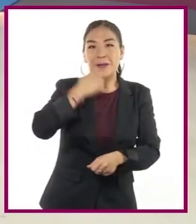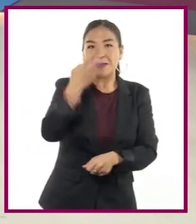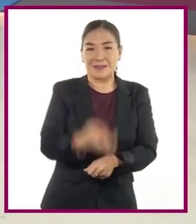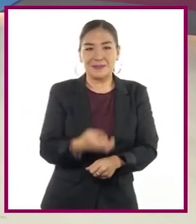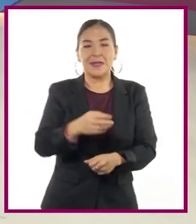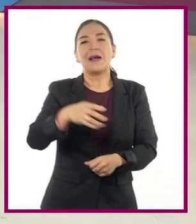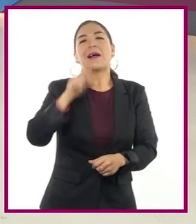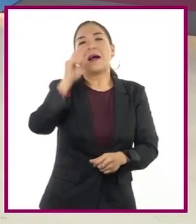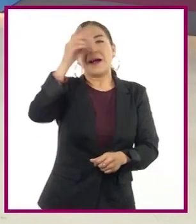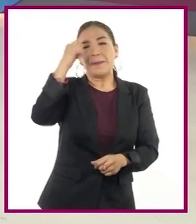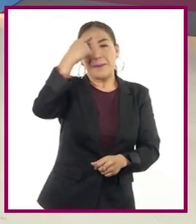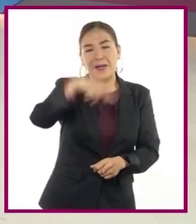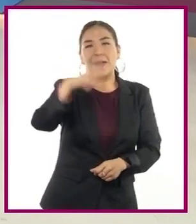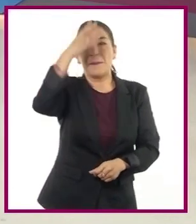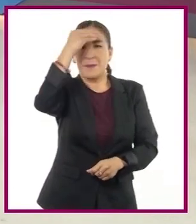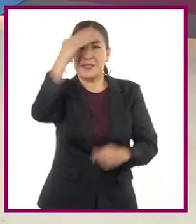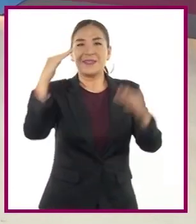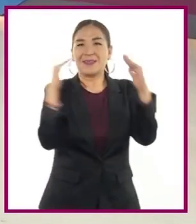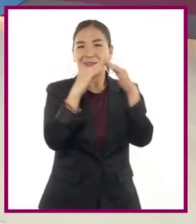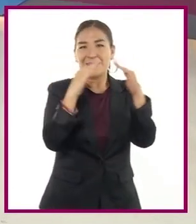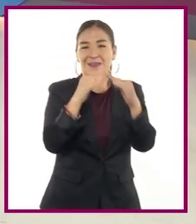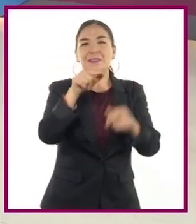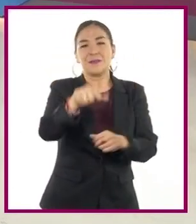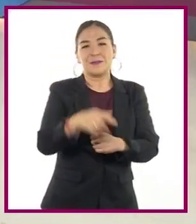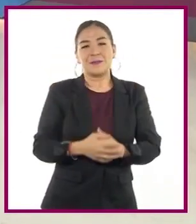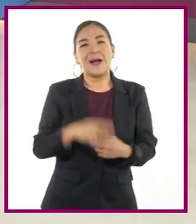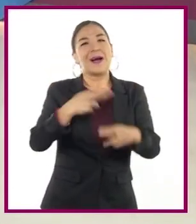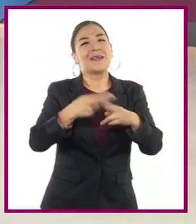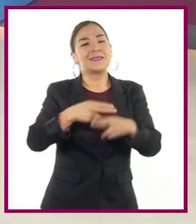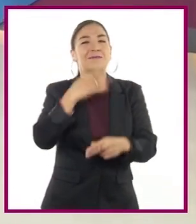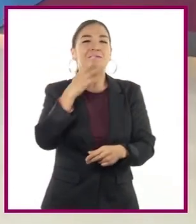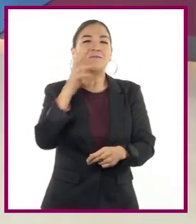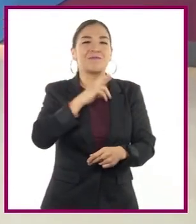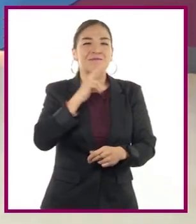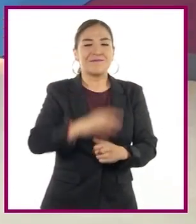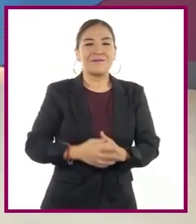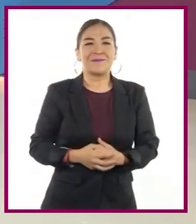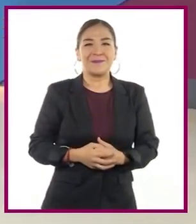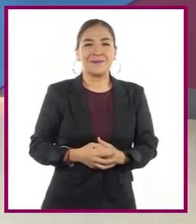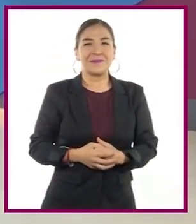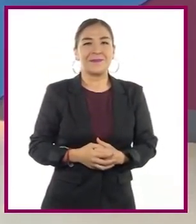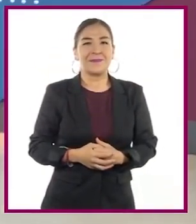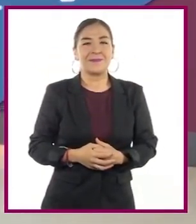máximo la estrategia Aprende en Casa. ¡Hasta pronto!